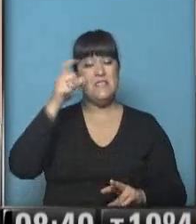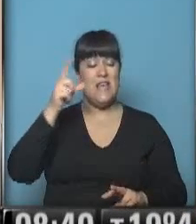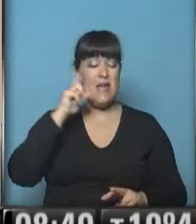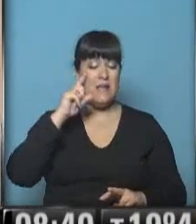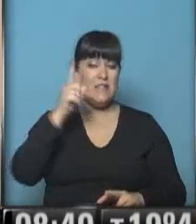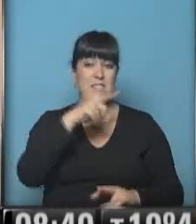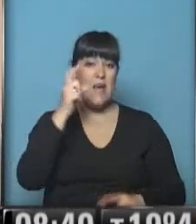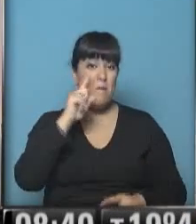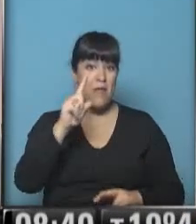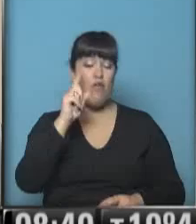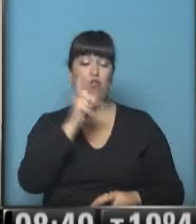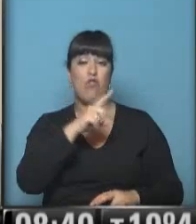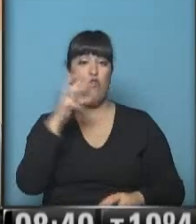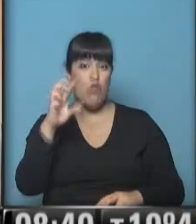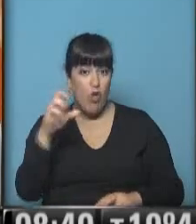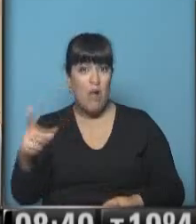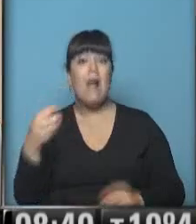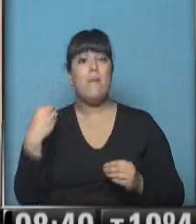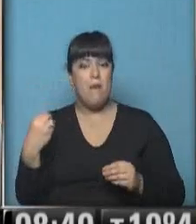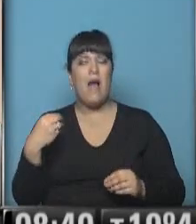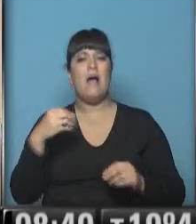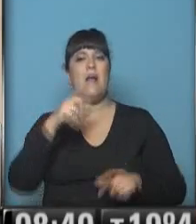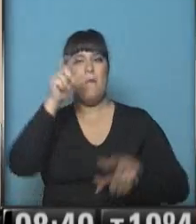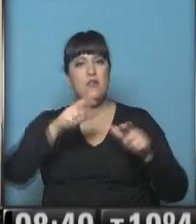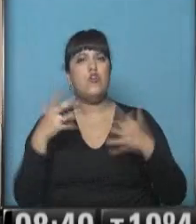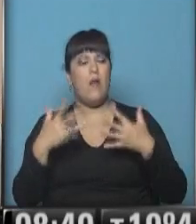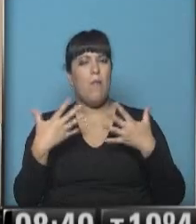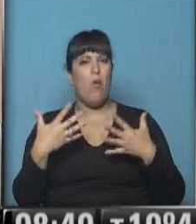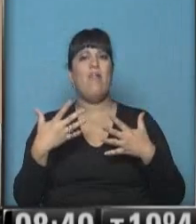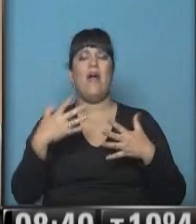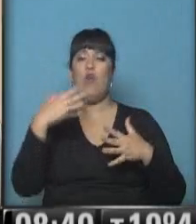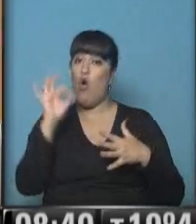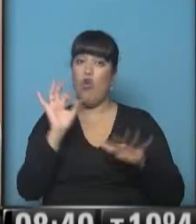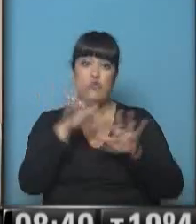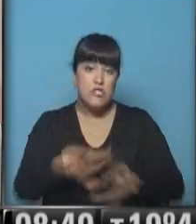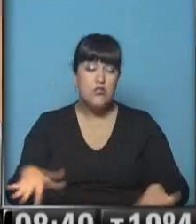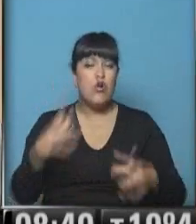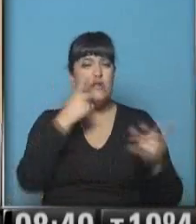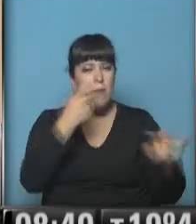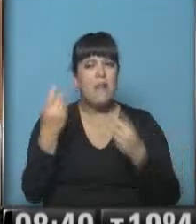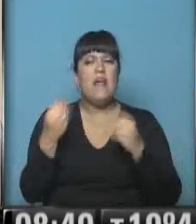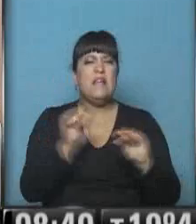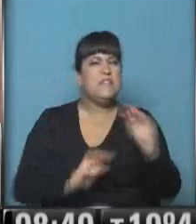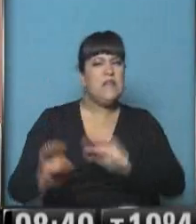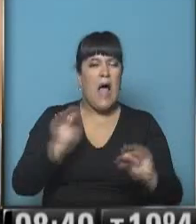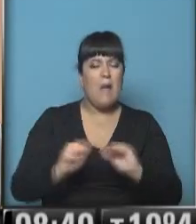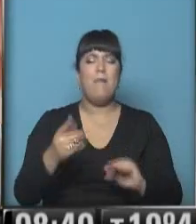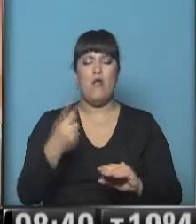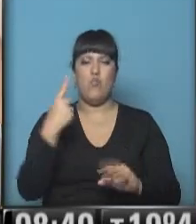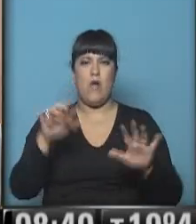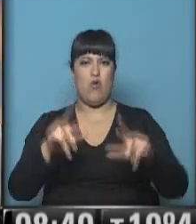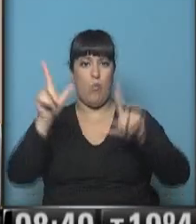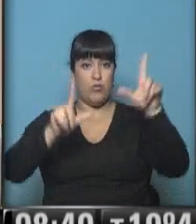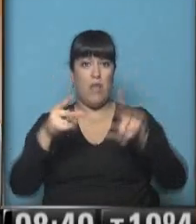de dinero para que la gente pueda recuperar y sobre todo los chicos aprender lo que significa armar una computadora que es lo que usa